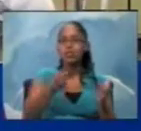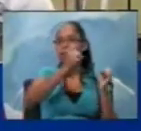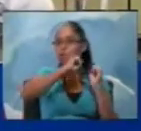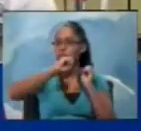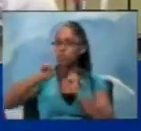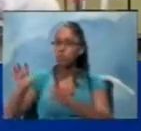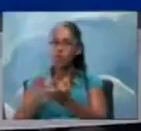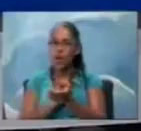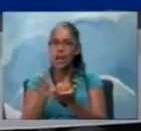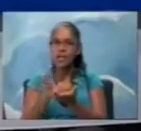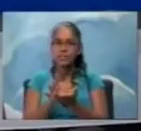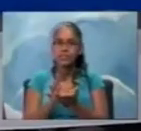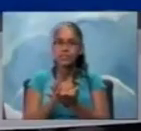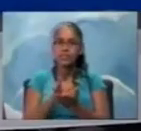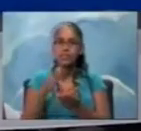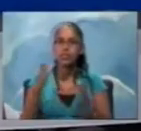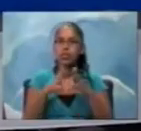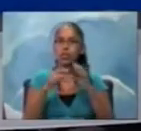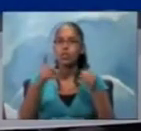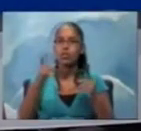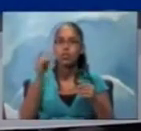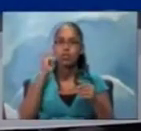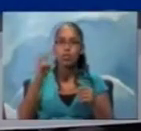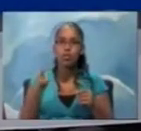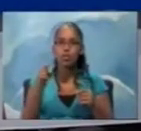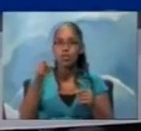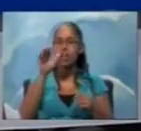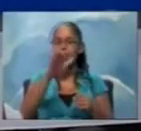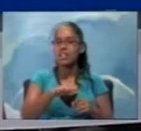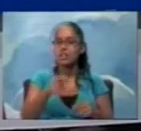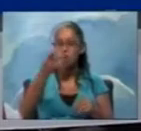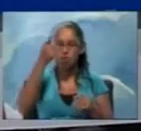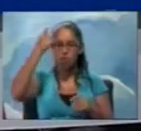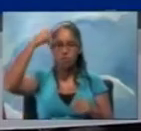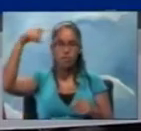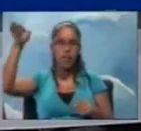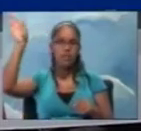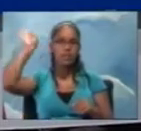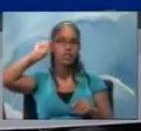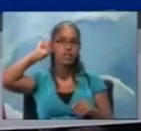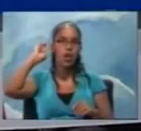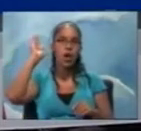demonios. Echaba fuera los demonios. Y ahí estaban los fariseos.